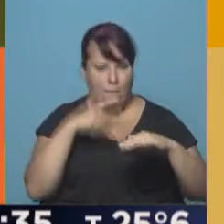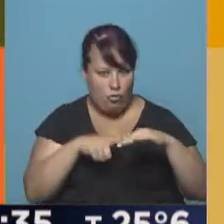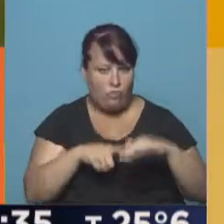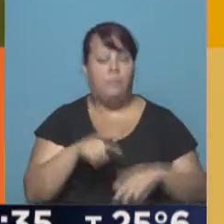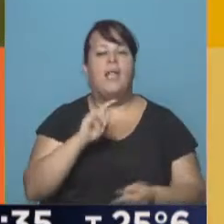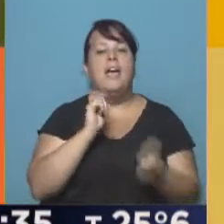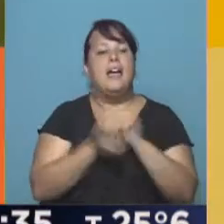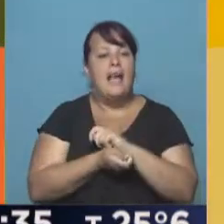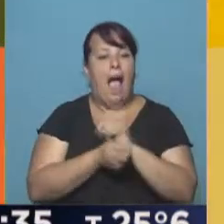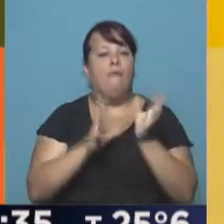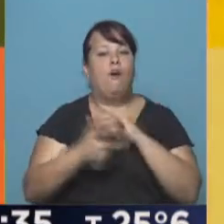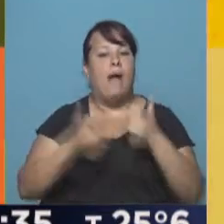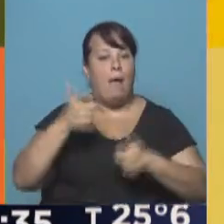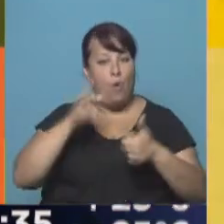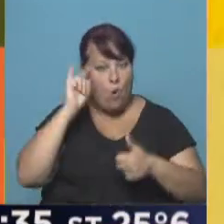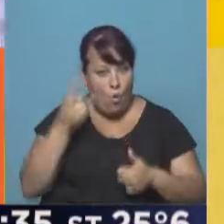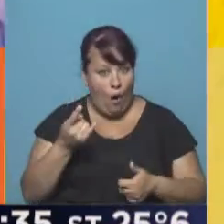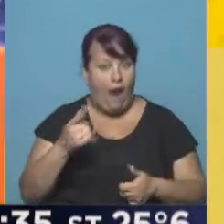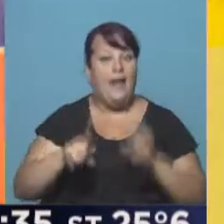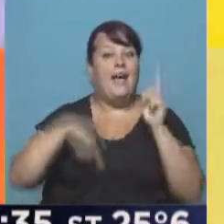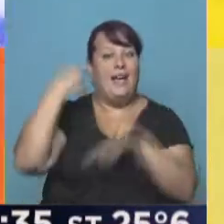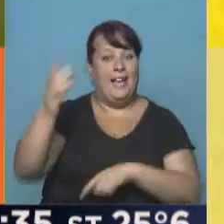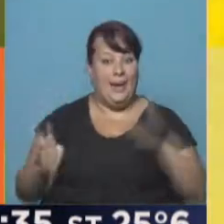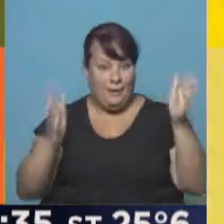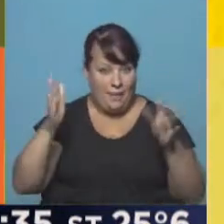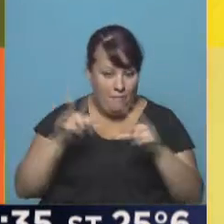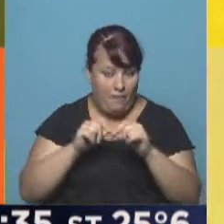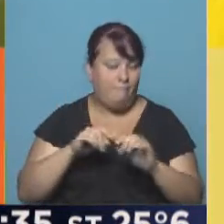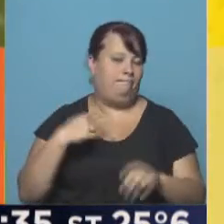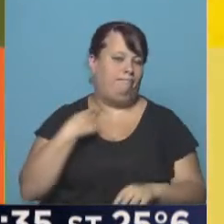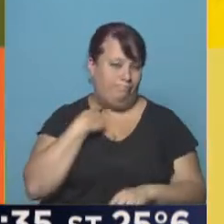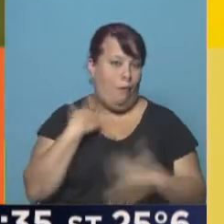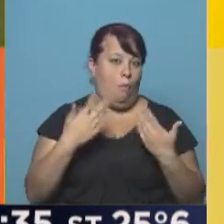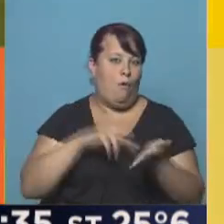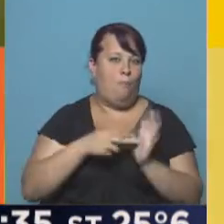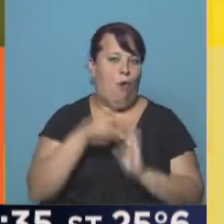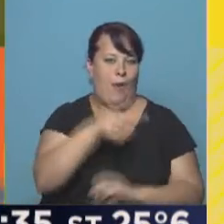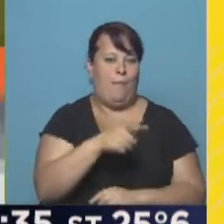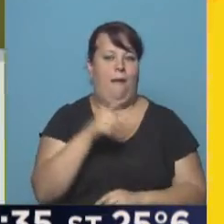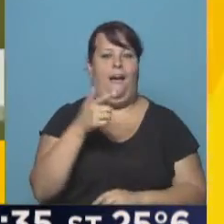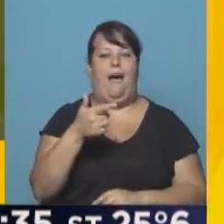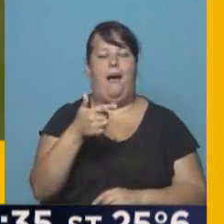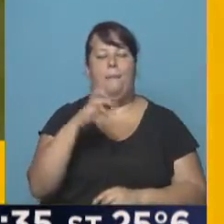El cambio de formato para el campeonato uruguayo de la próxima temporada perjudicaría al Carbonero.